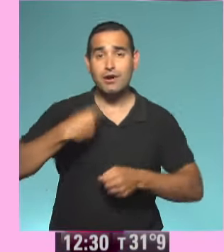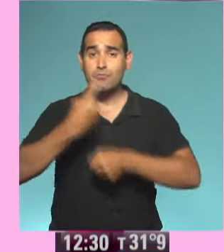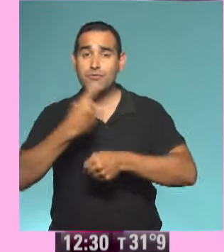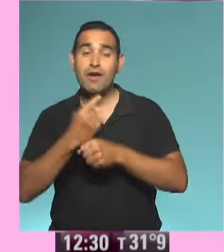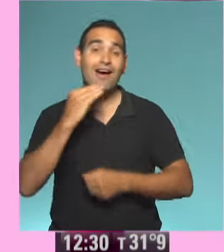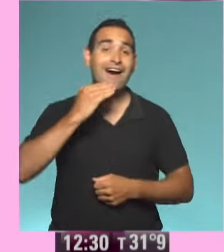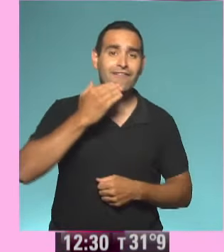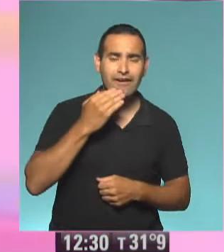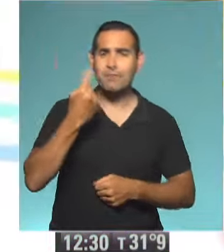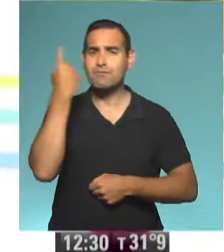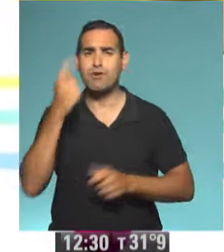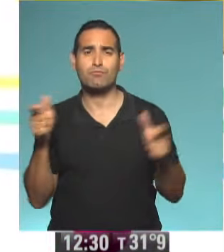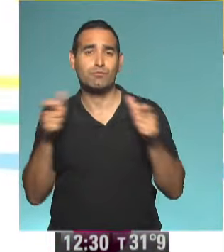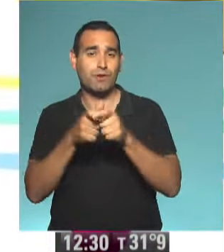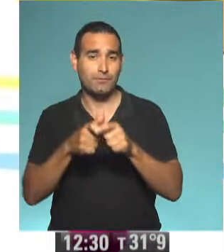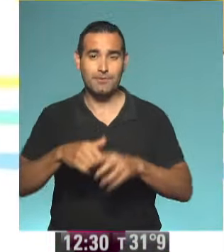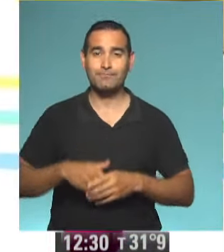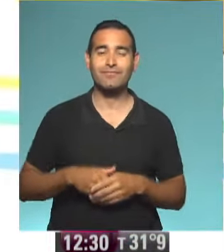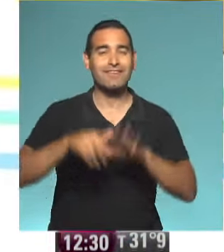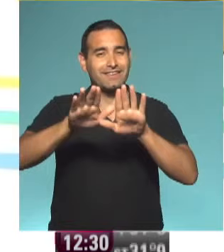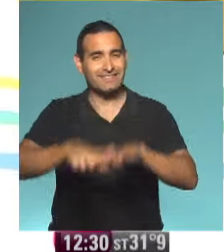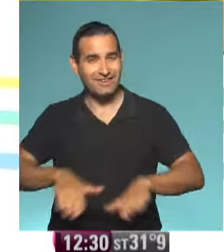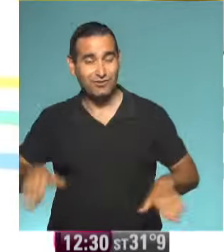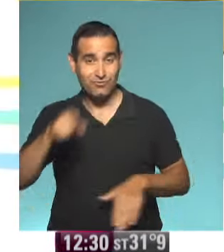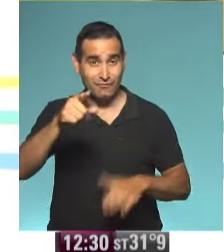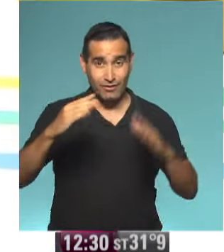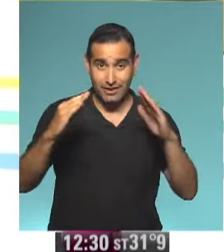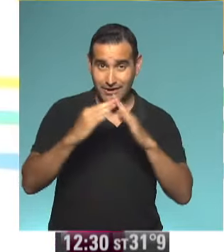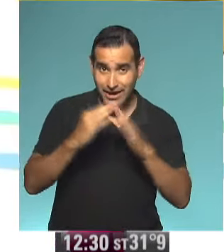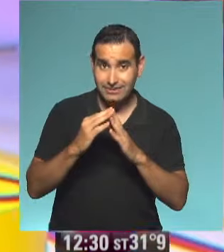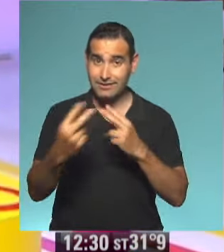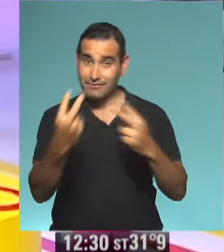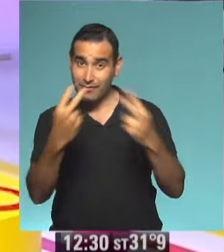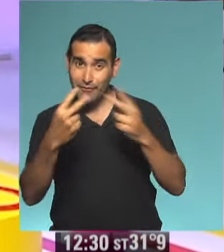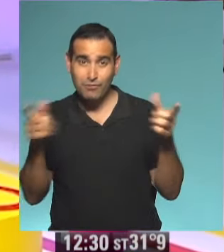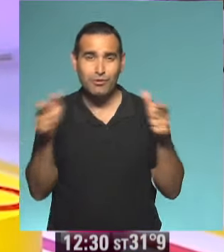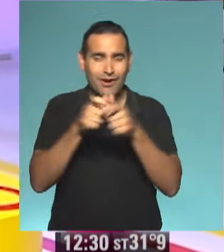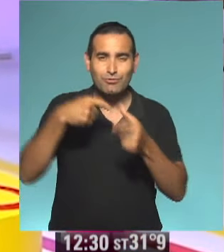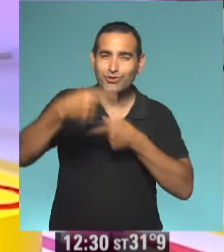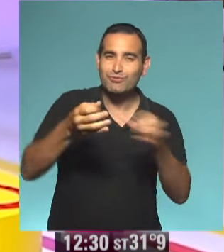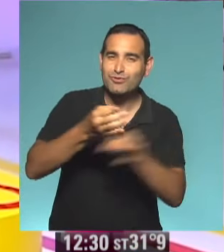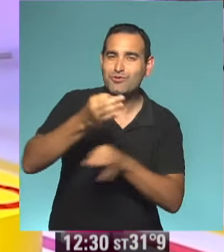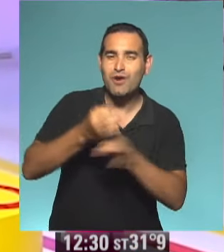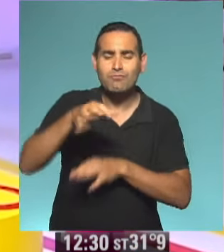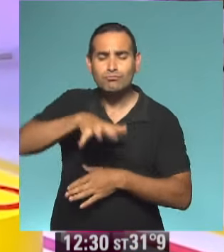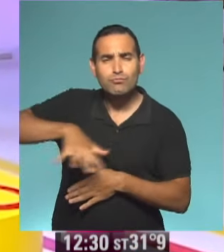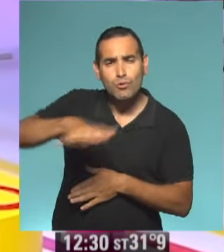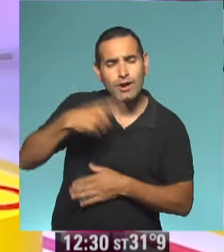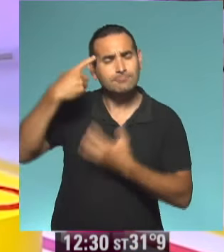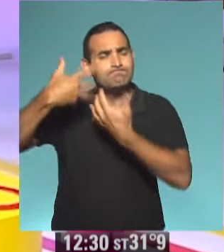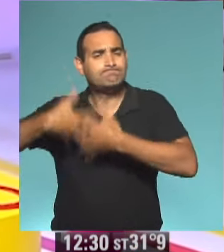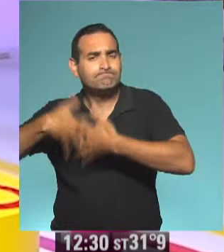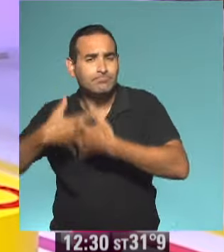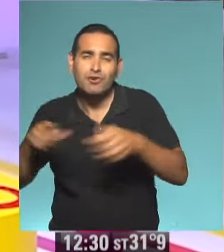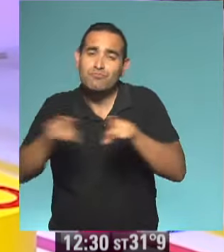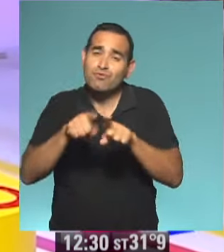abril se presentó el primer programa. Chicos y chicas, en sus casas miran el programa. Seguimos educando es un espacio de reflexión, como